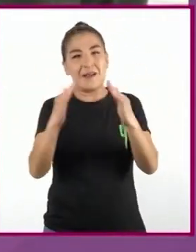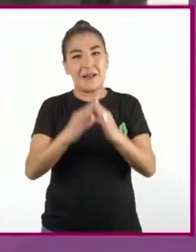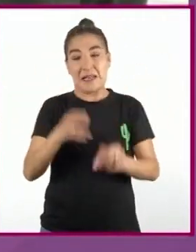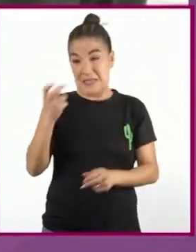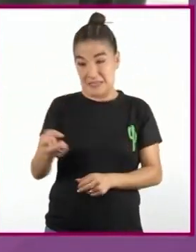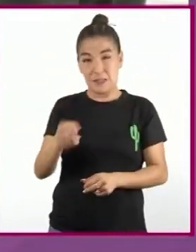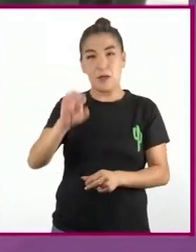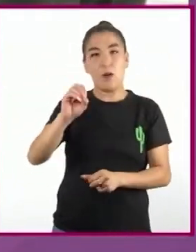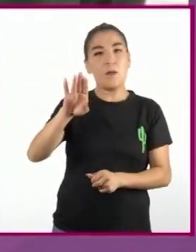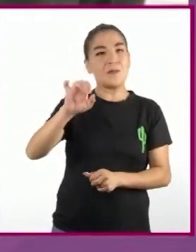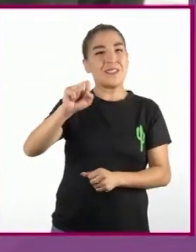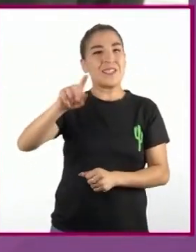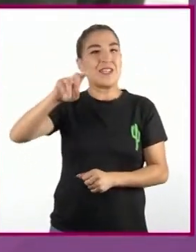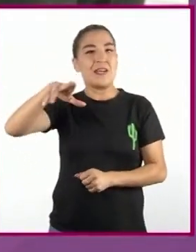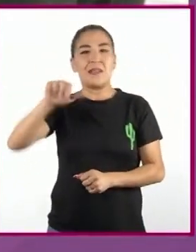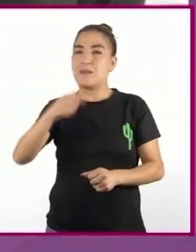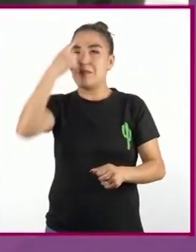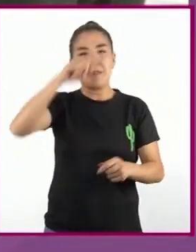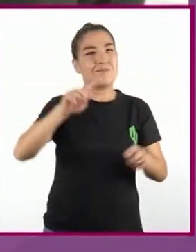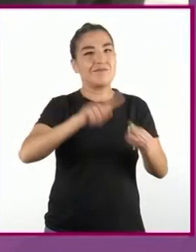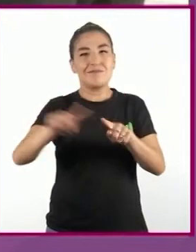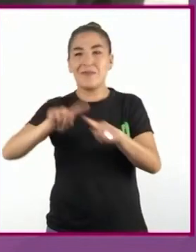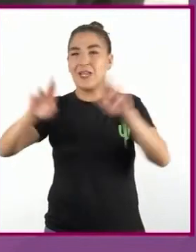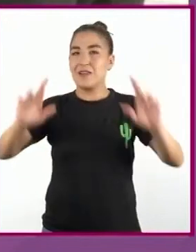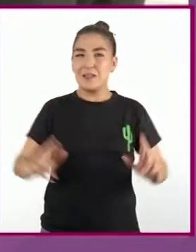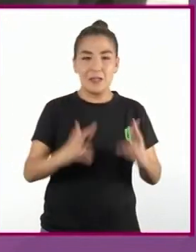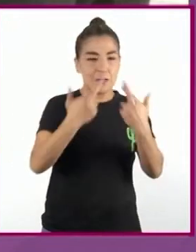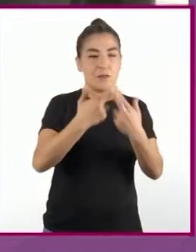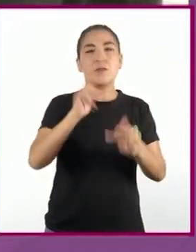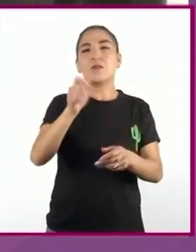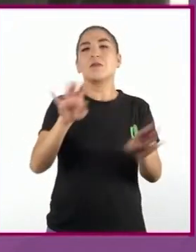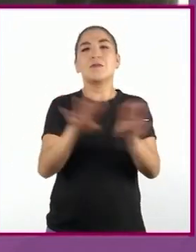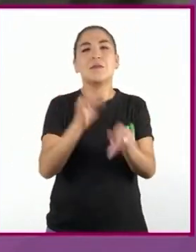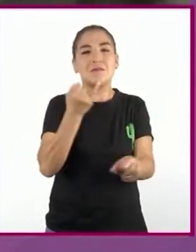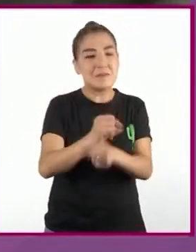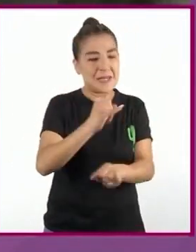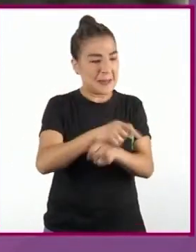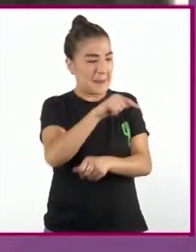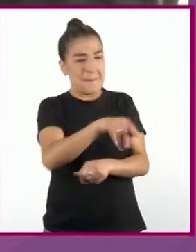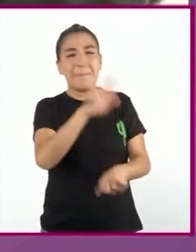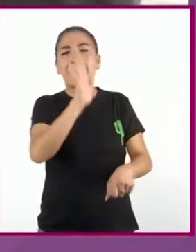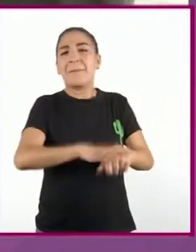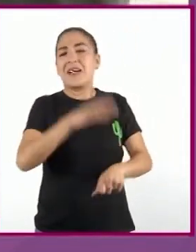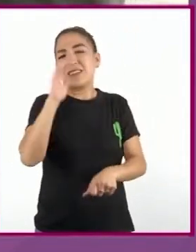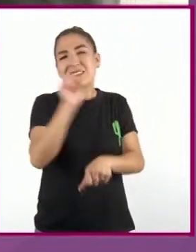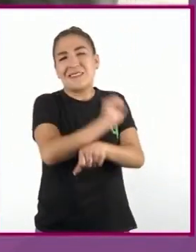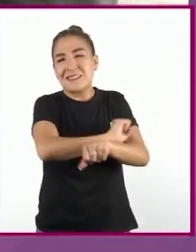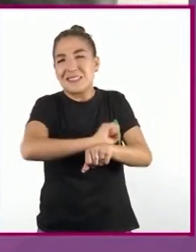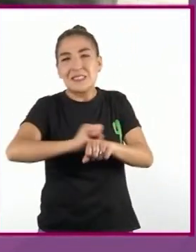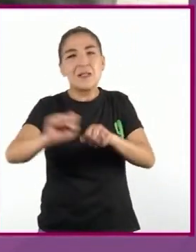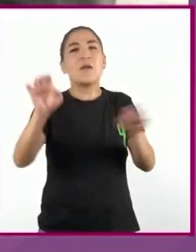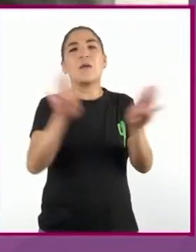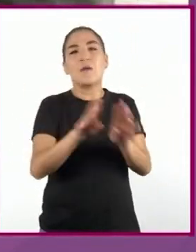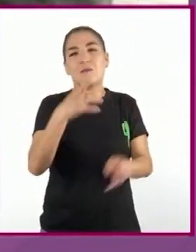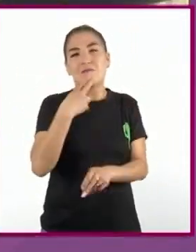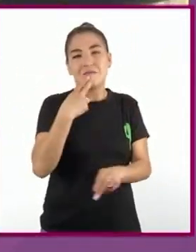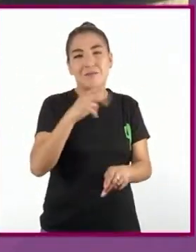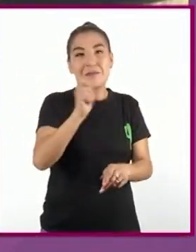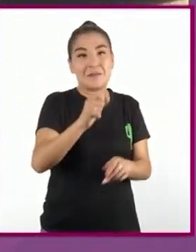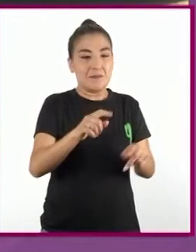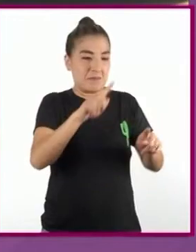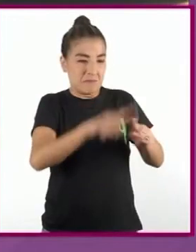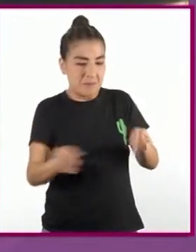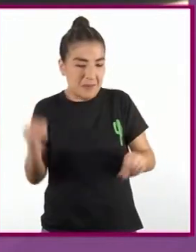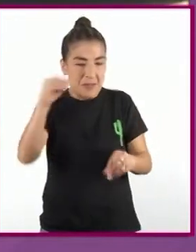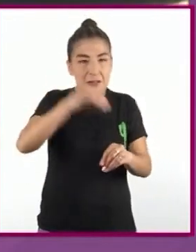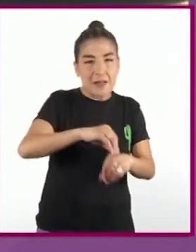armas, objetos religiosos, instrumentos. Son los instrumentos más simples para hacer artefactos más completos. Por ejemplo,